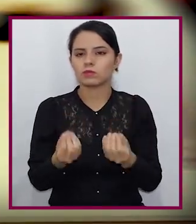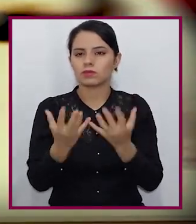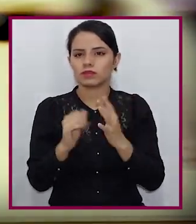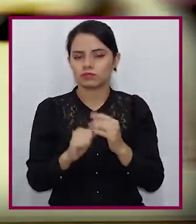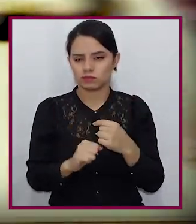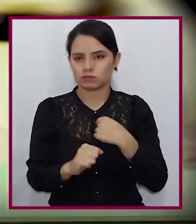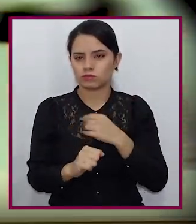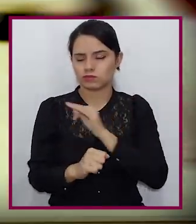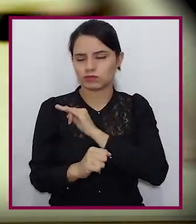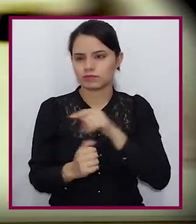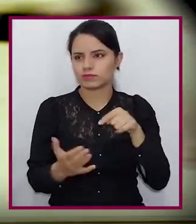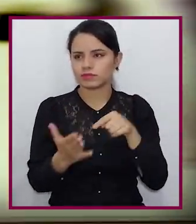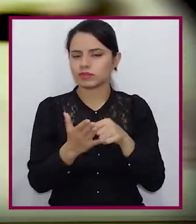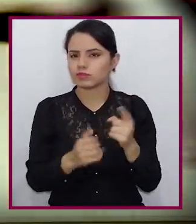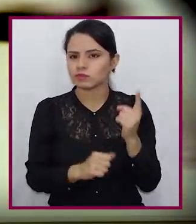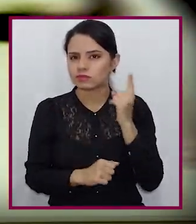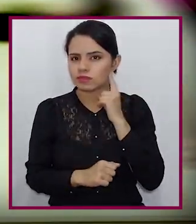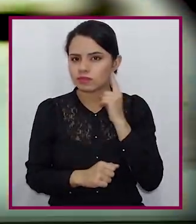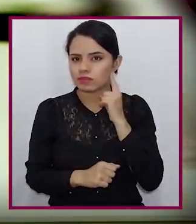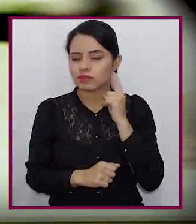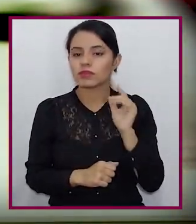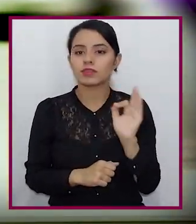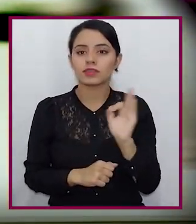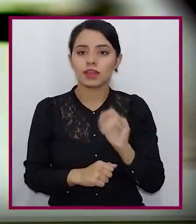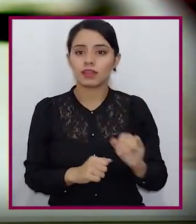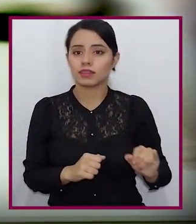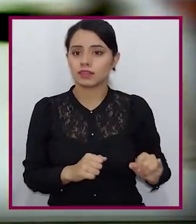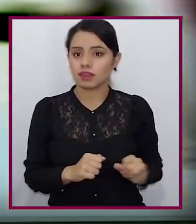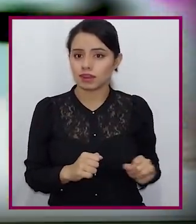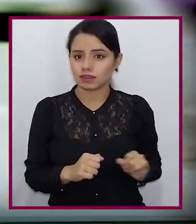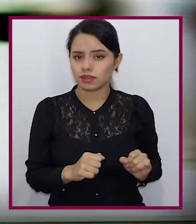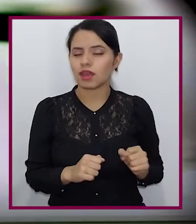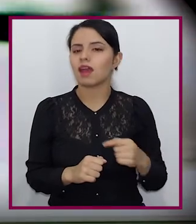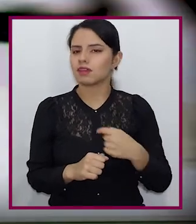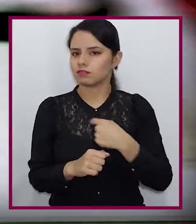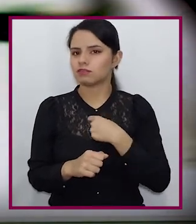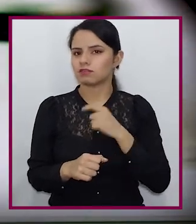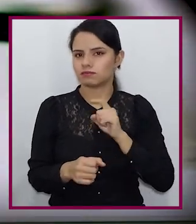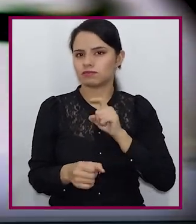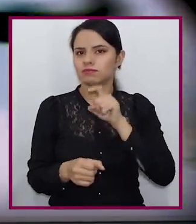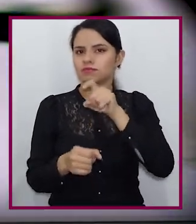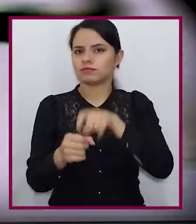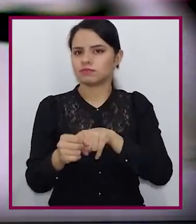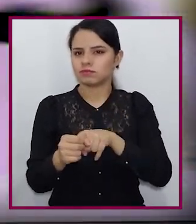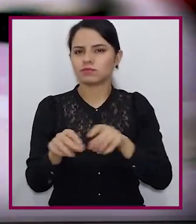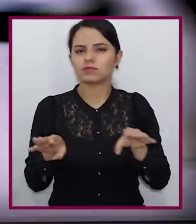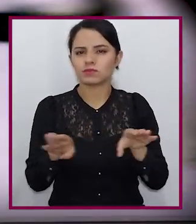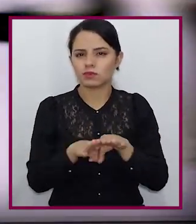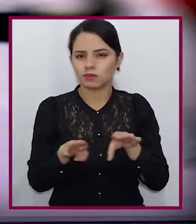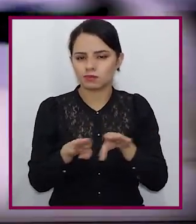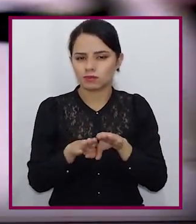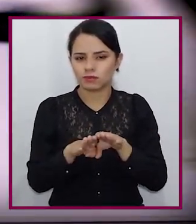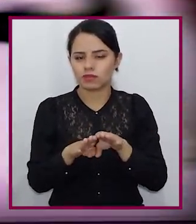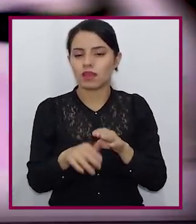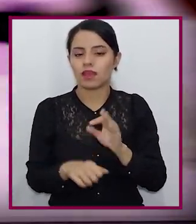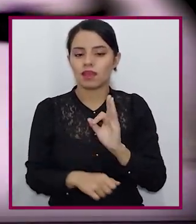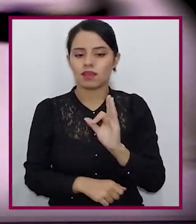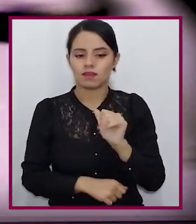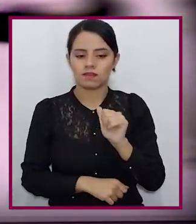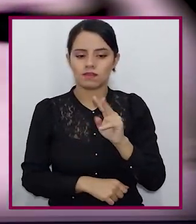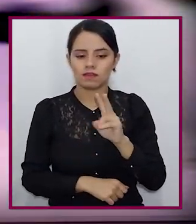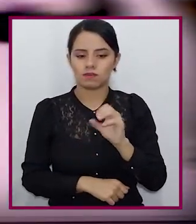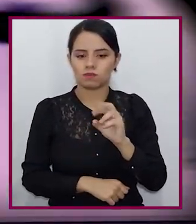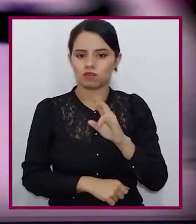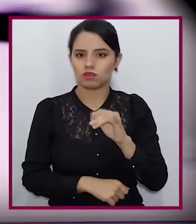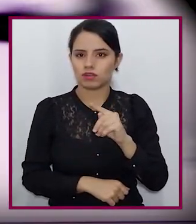ellos, escucharlo y si me interesa, pues me suscribo. ¿Cómo hago esta suscripción? Agregándola a mis favoritos